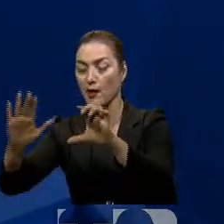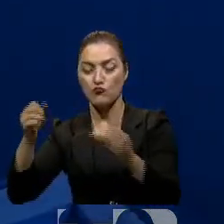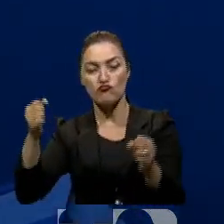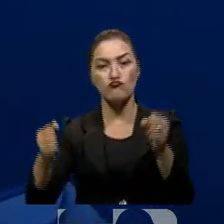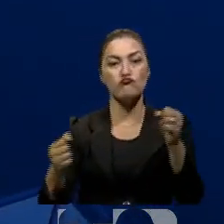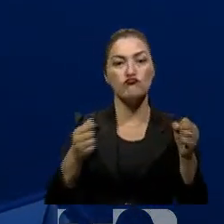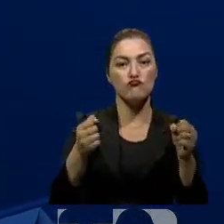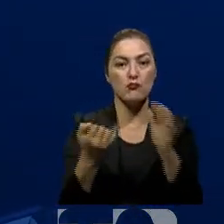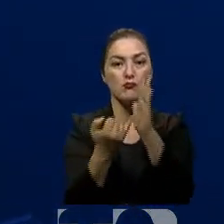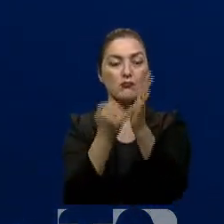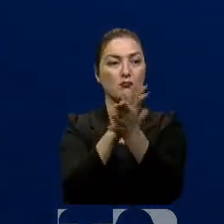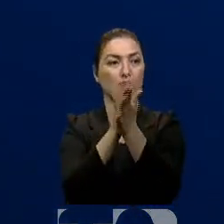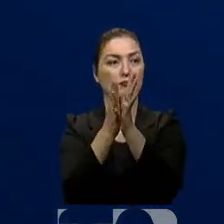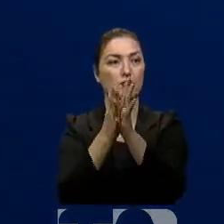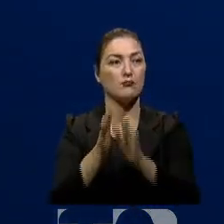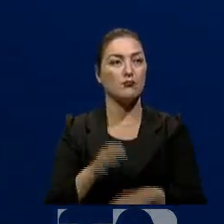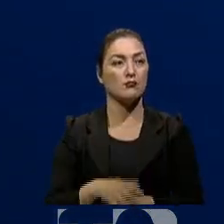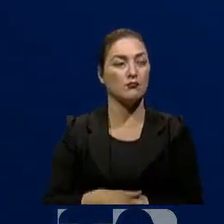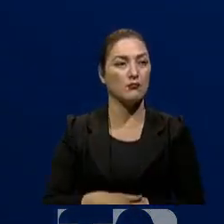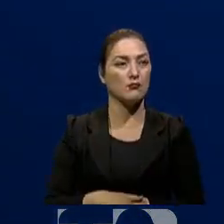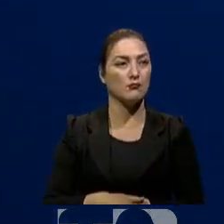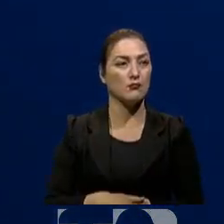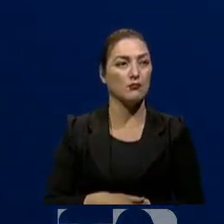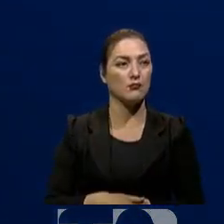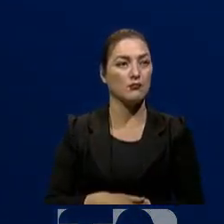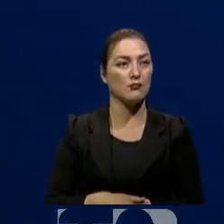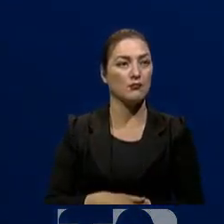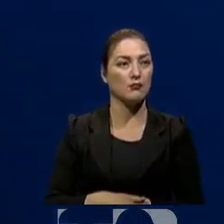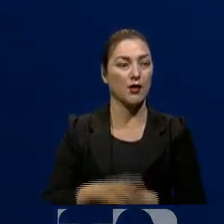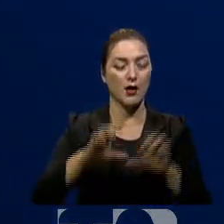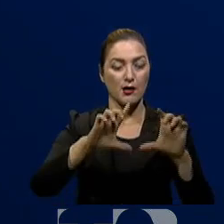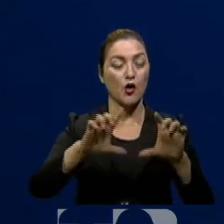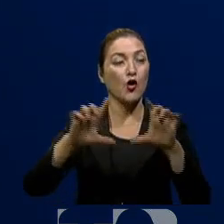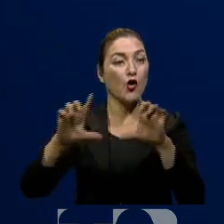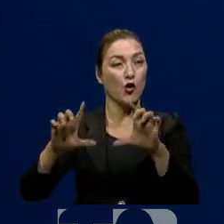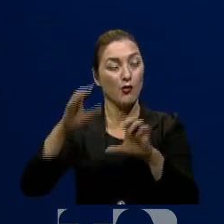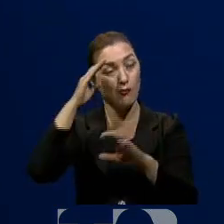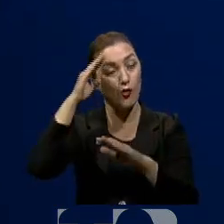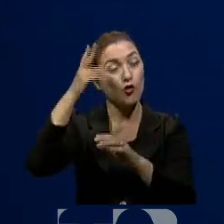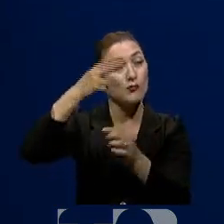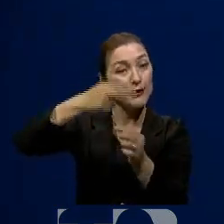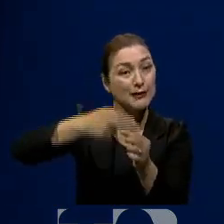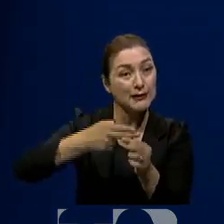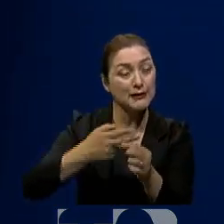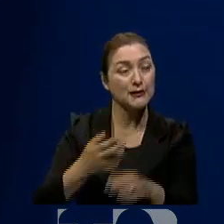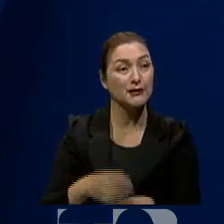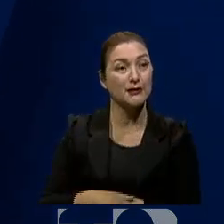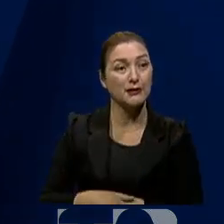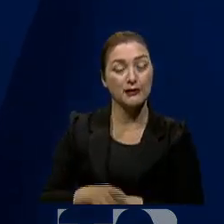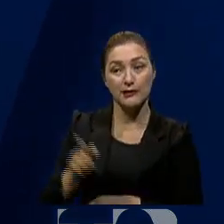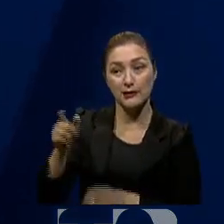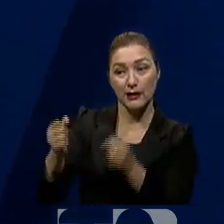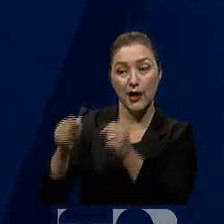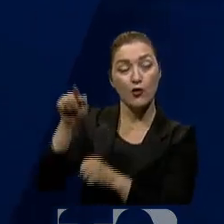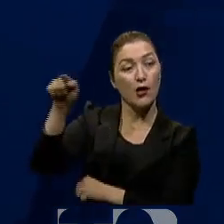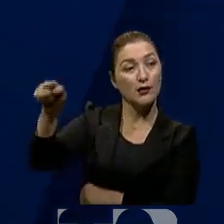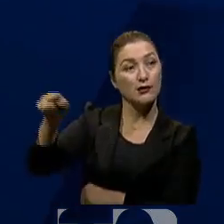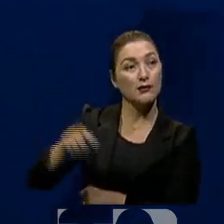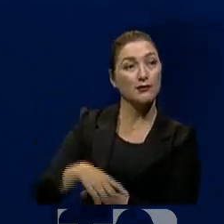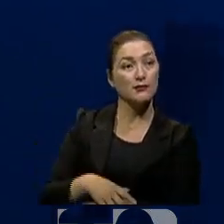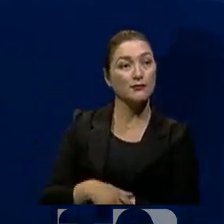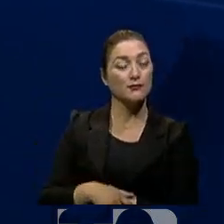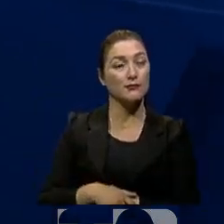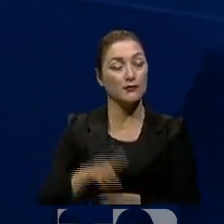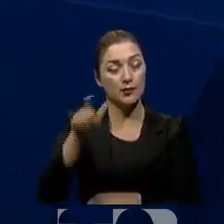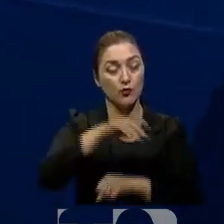ser identificados. Todas estas deben haber estado circulando. ¿Y el policía implicado si está aquí o no? Está en el carro de allá. ¿Ya está